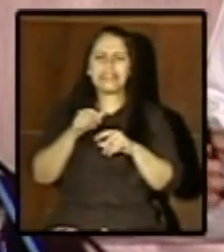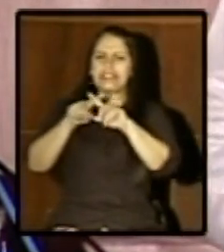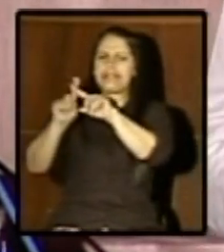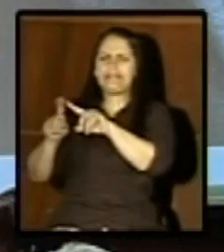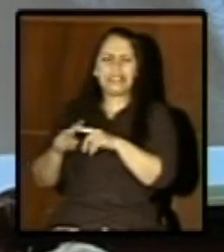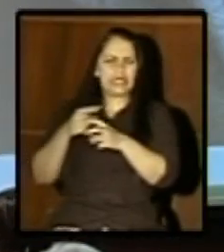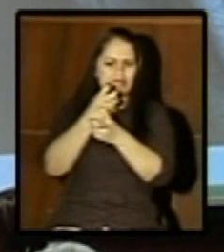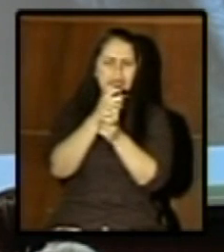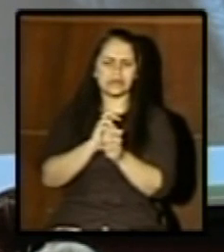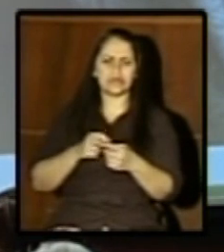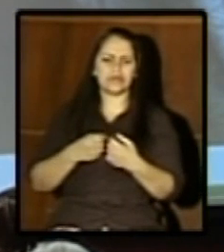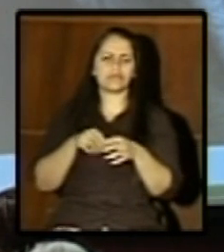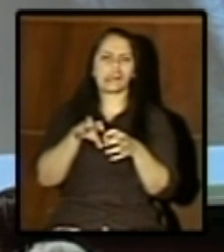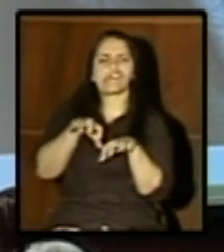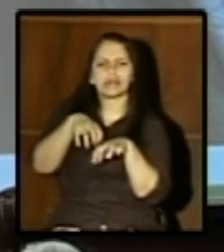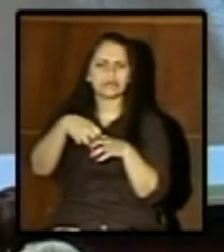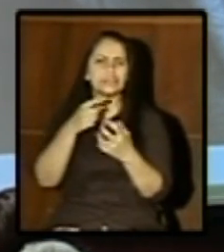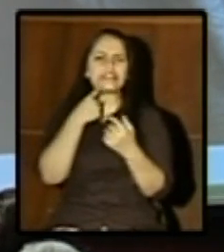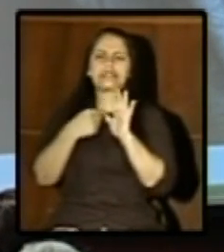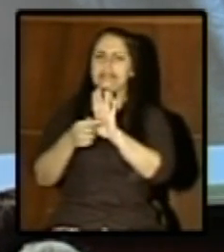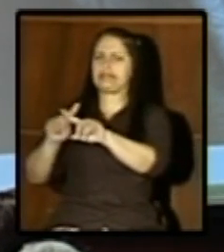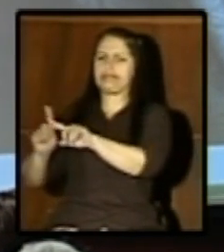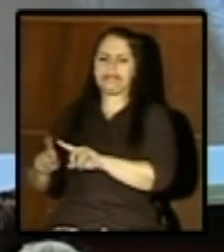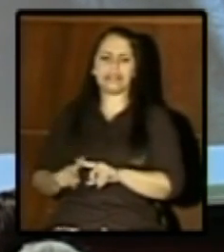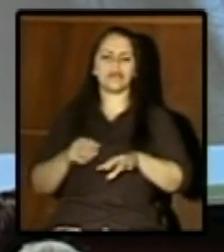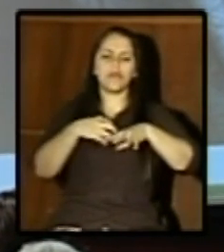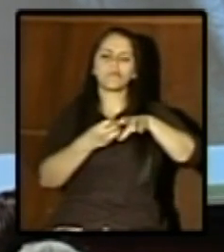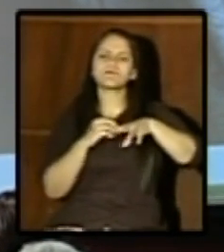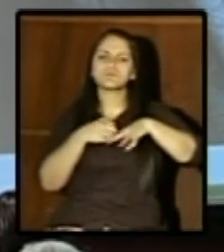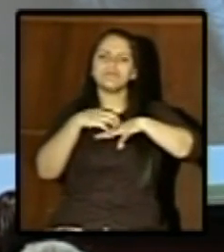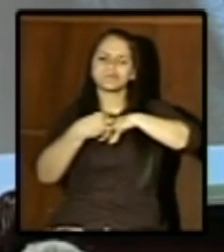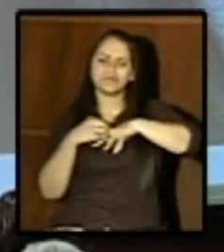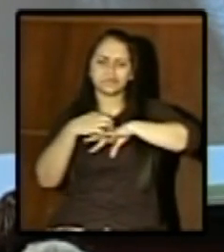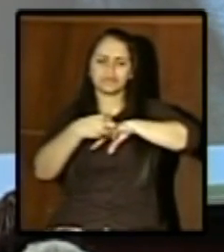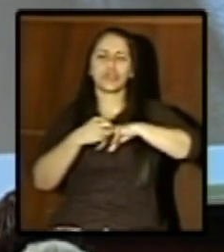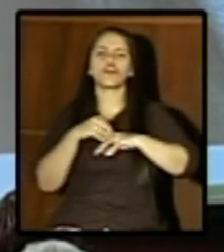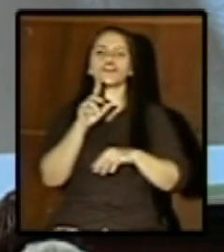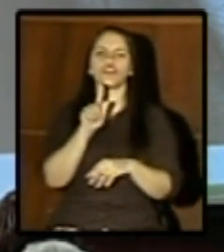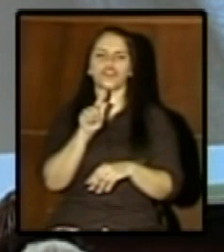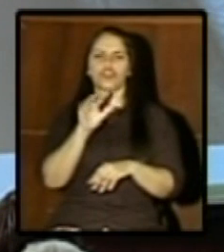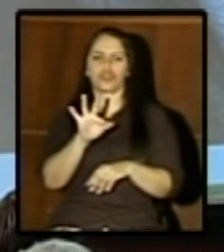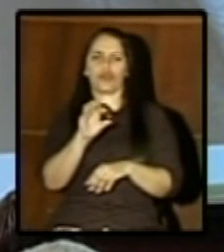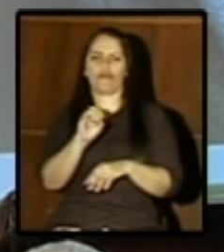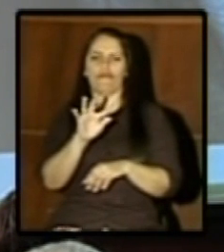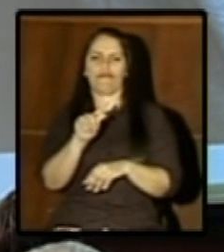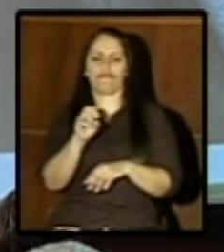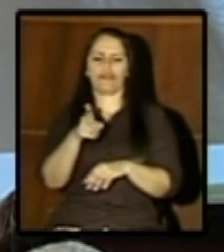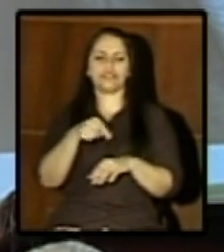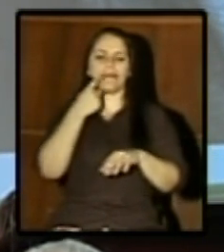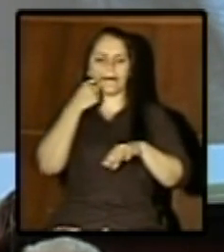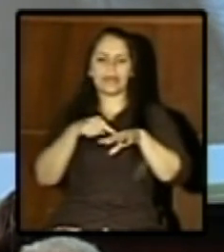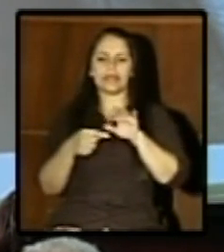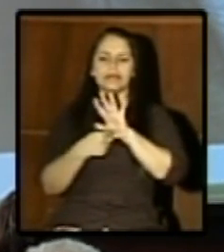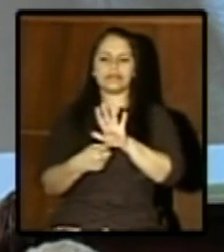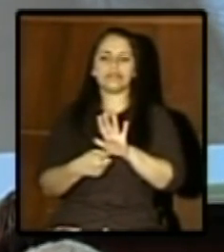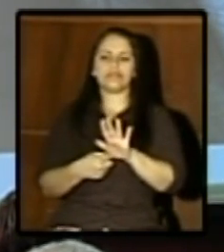un paciente que me llegó a la consulta con una artritis gotosa difusa, compromiso de múltiples articulaciones, deformidades severas en pies y forma